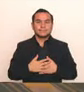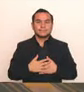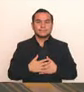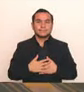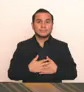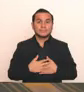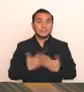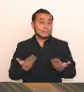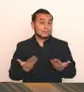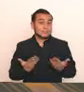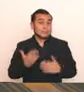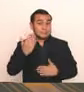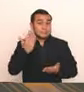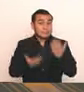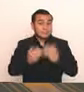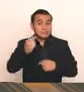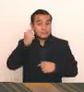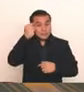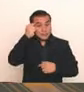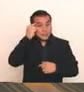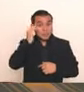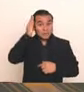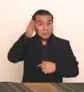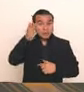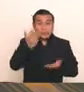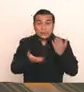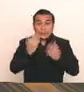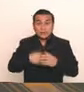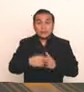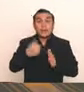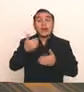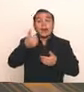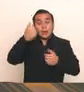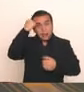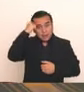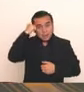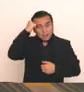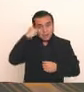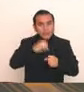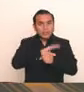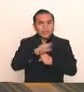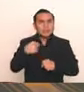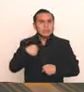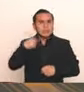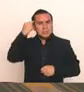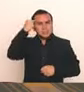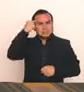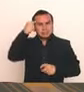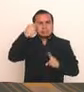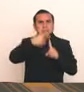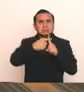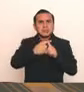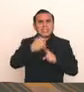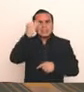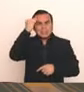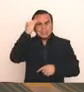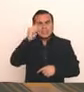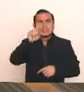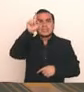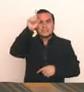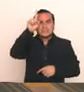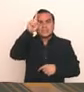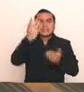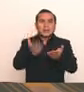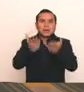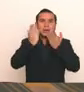que sabremos mañana que no sabemos ahora que soy optimista sé que dios nos dará la